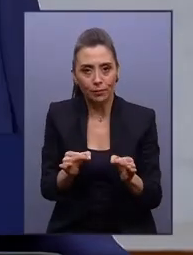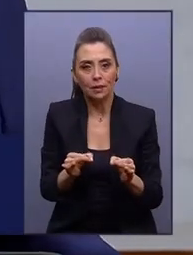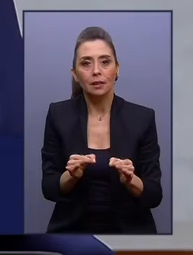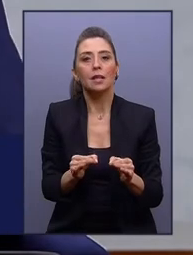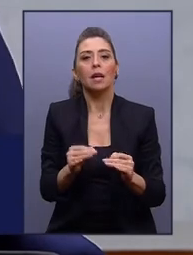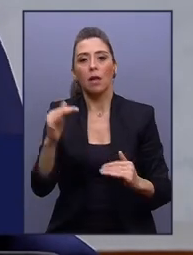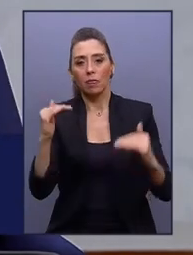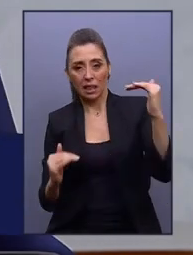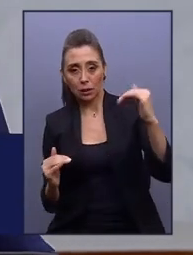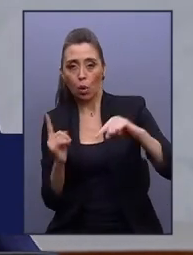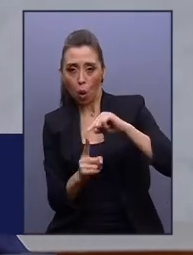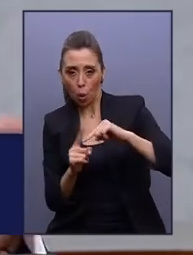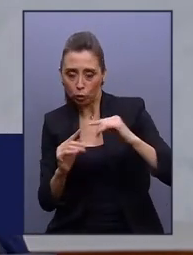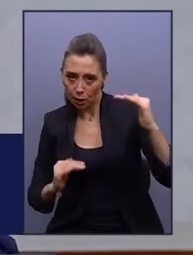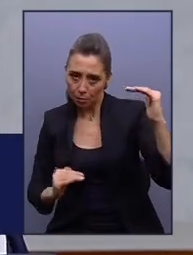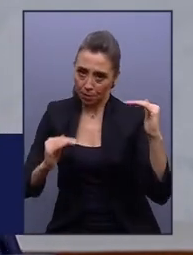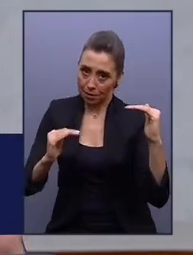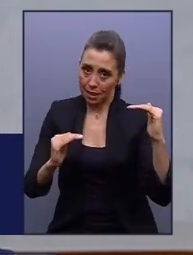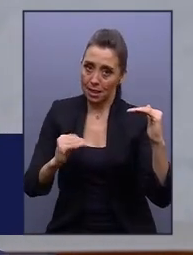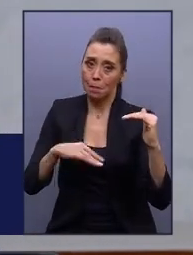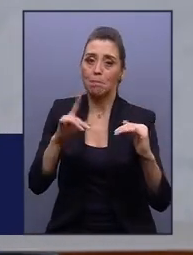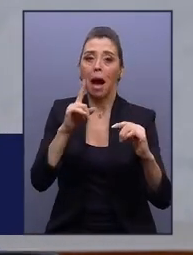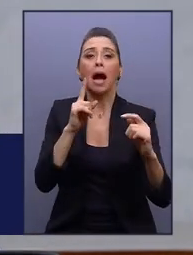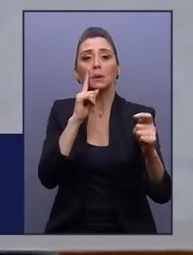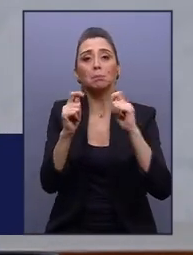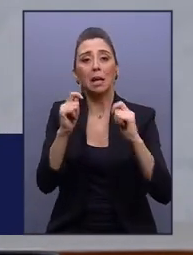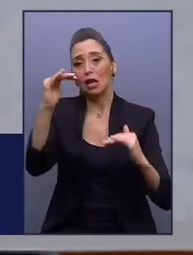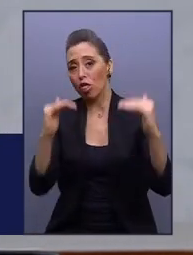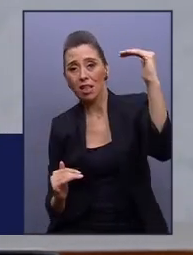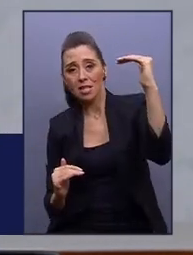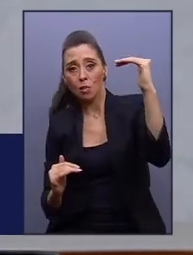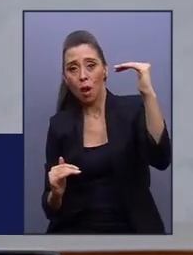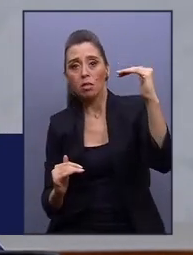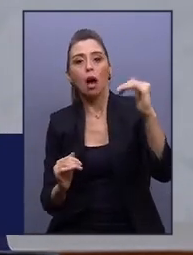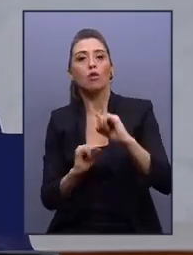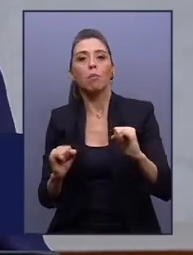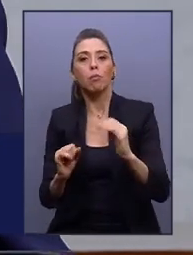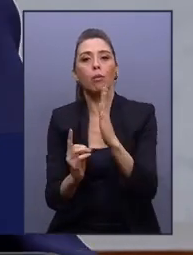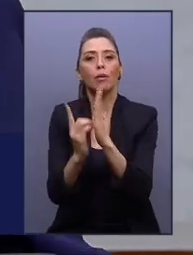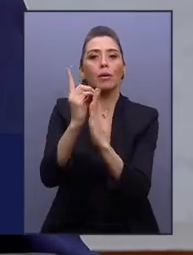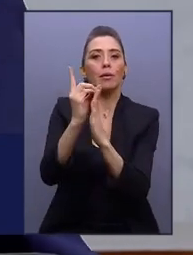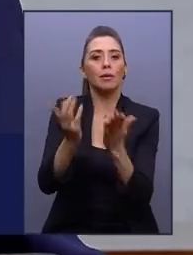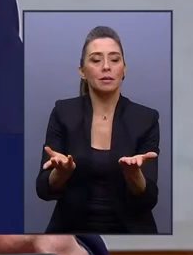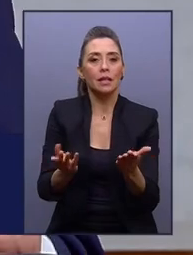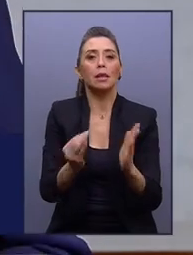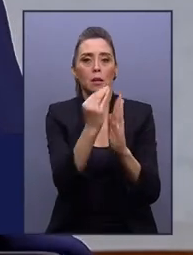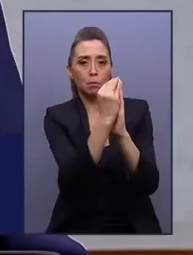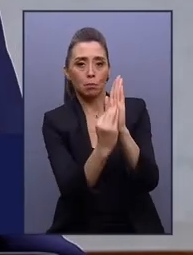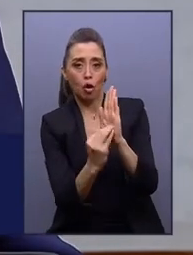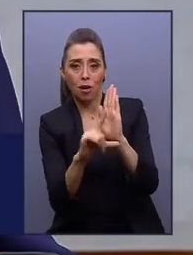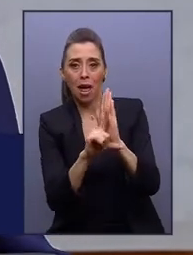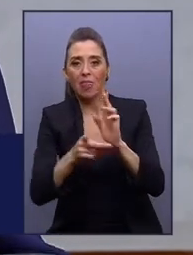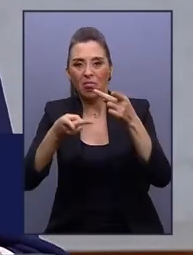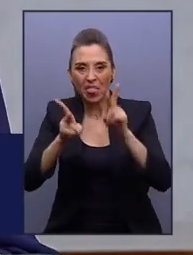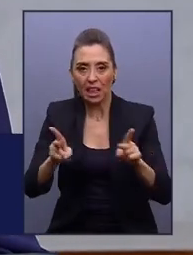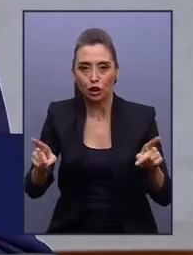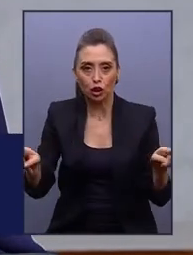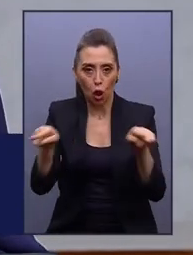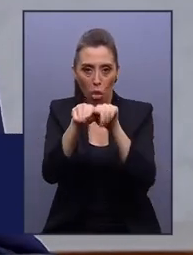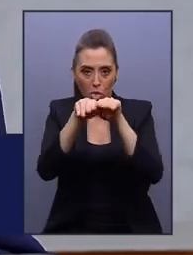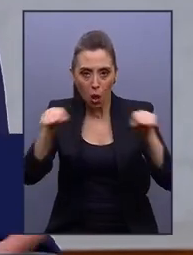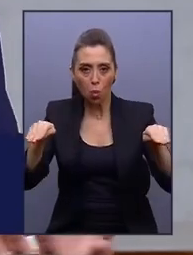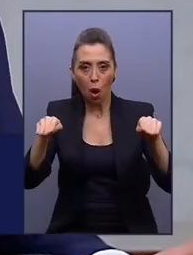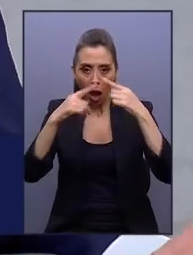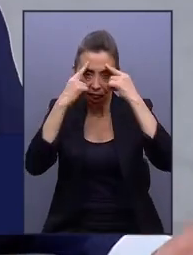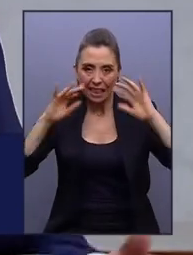combatido la desigualdad, la mayor amenaza a nuestra convivencia y a nuestro progreso. Hemos establecido derechos que nos igualan para que el